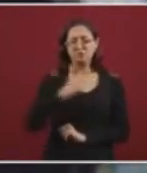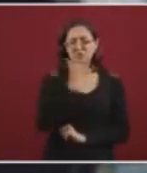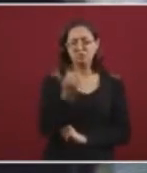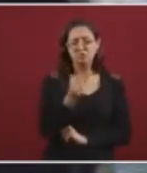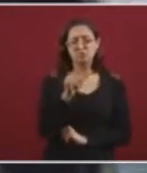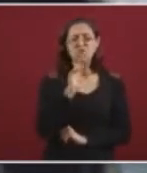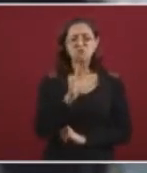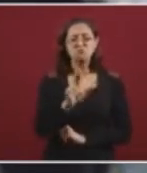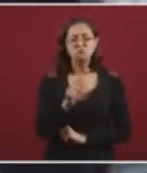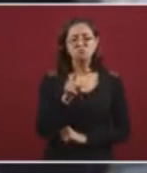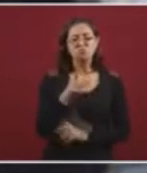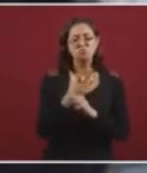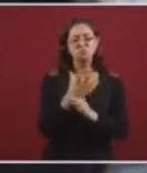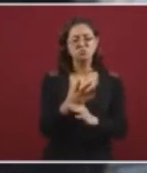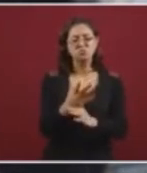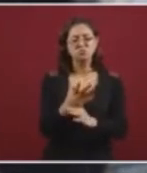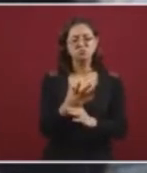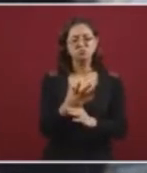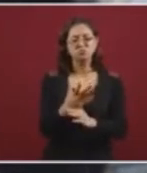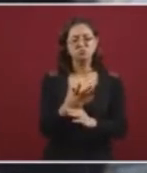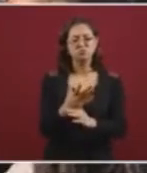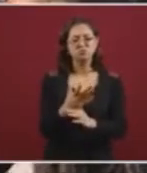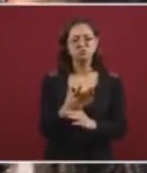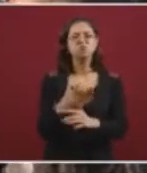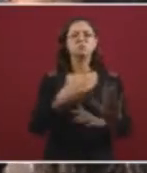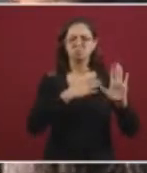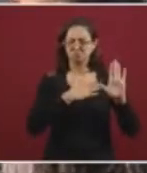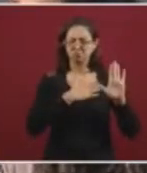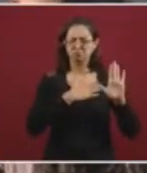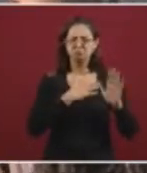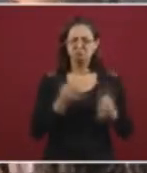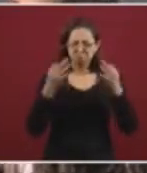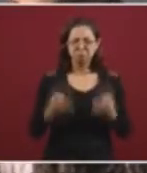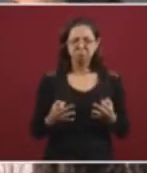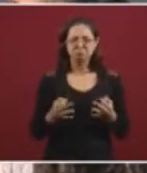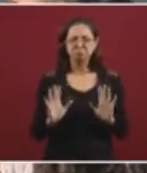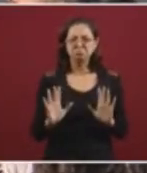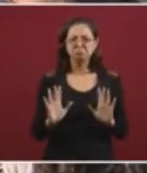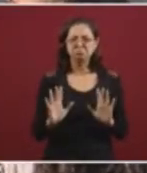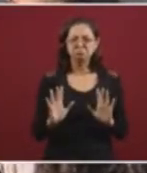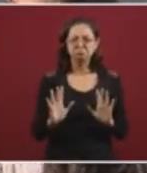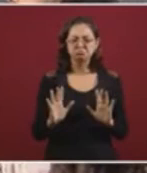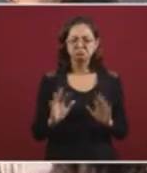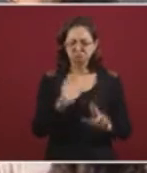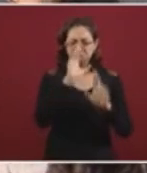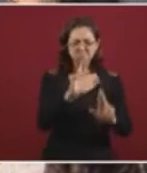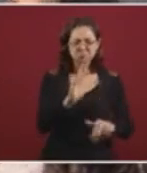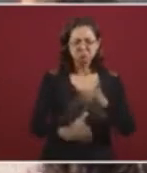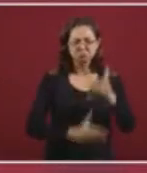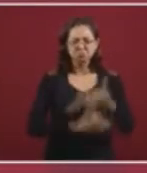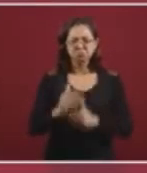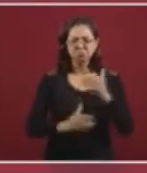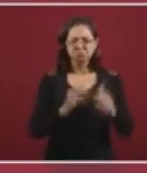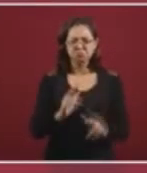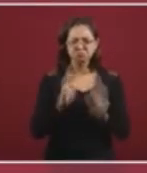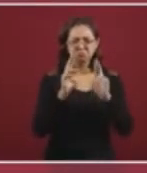por la respuesta que usted ha dado es que usted sí se compromete a utilizar un lenguaje respetuoso hacia los periodistas. Es que no he